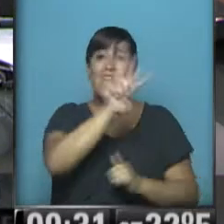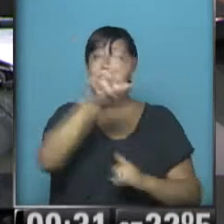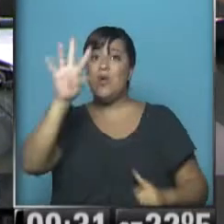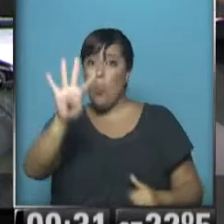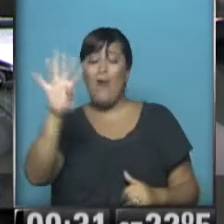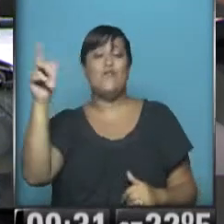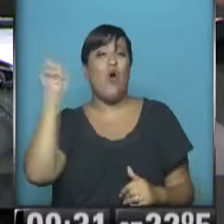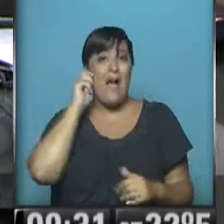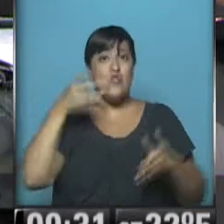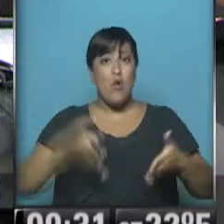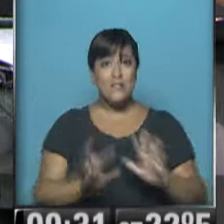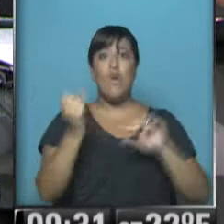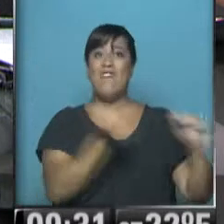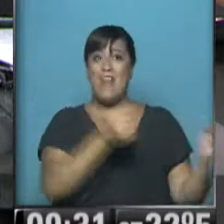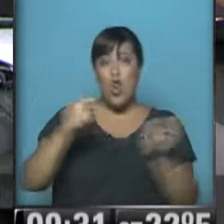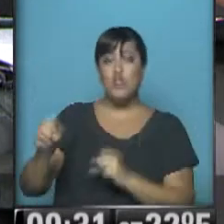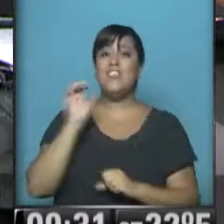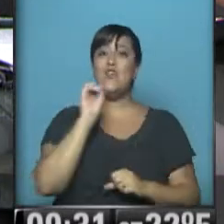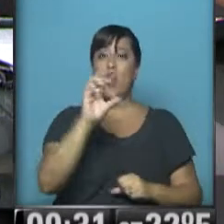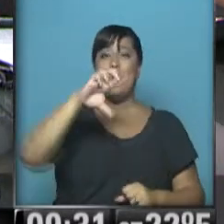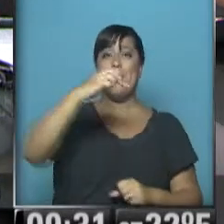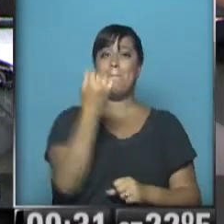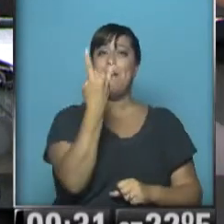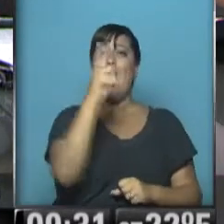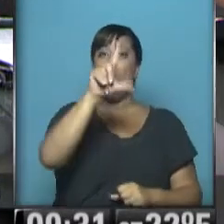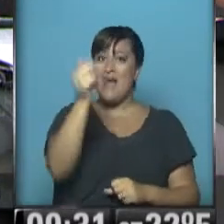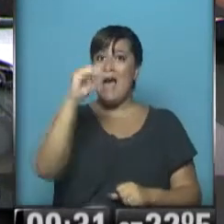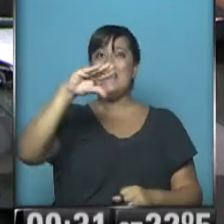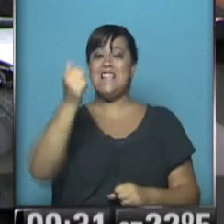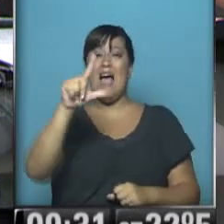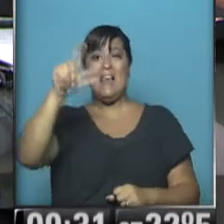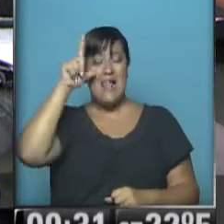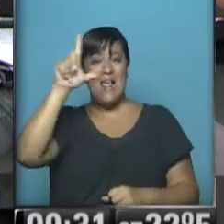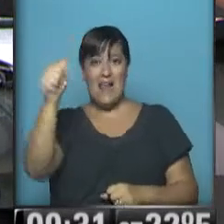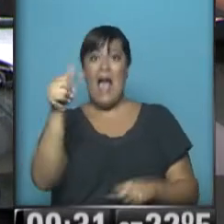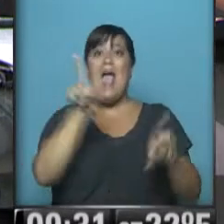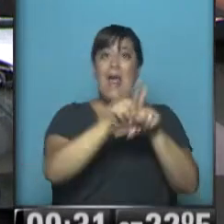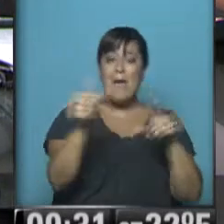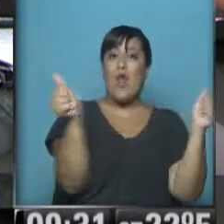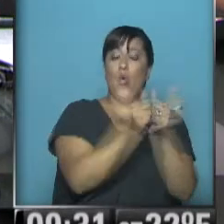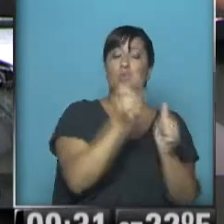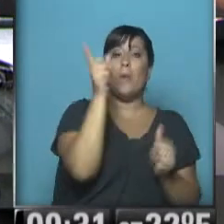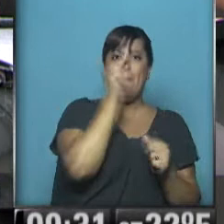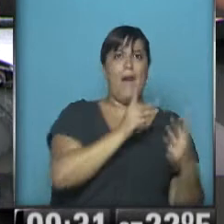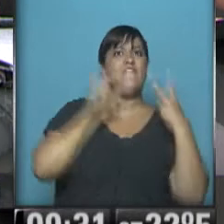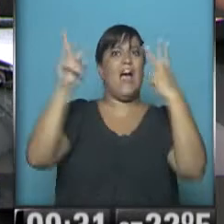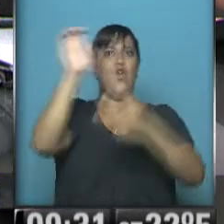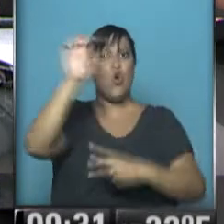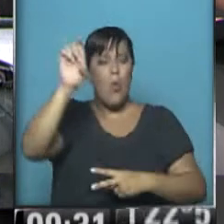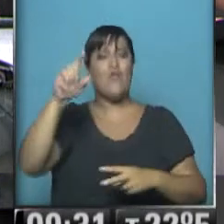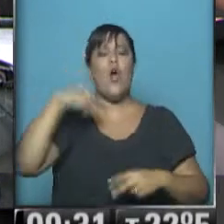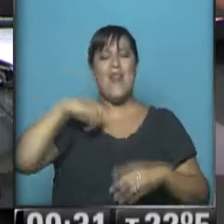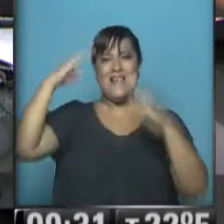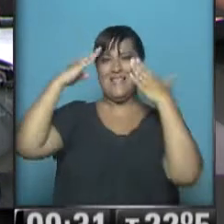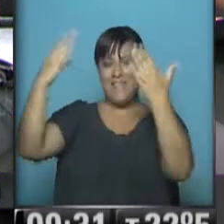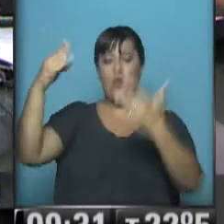de Bariloche. Su nombre es Paula Chalela, su hermana junto a su padre se encuentran justamente en Ecuador. Vamos a saludar a